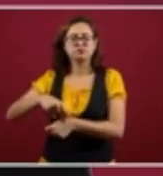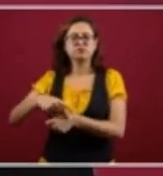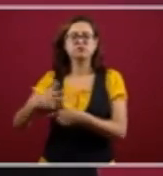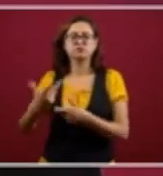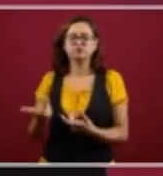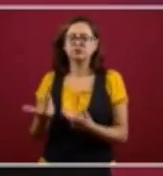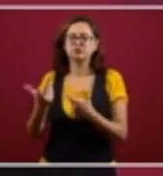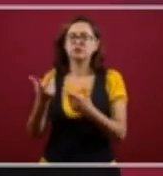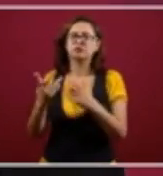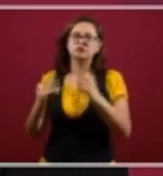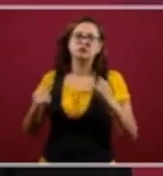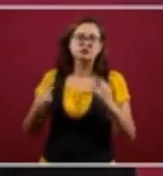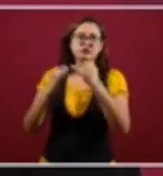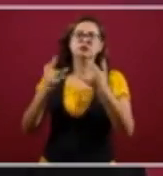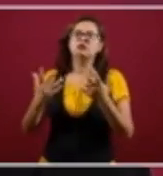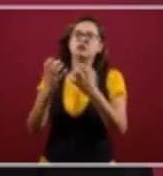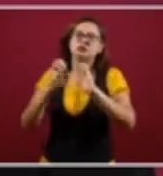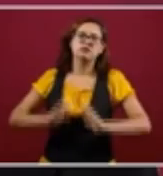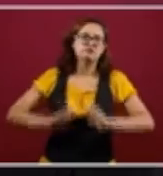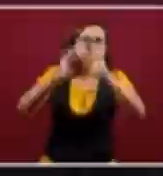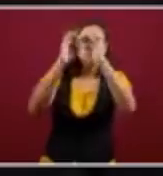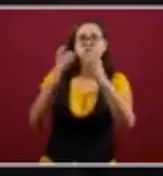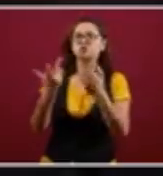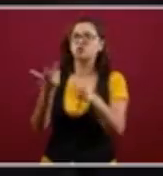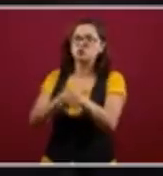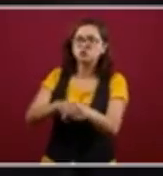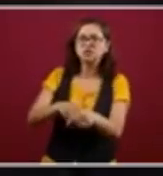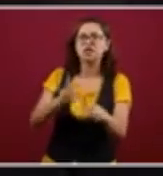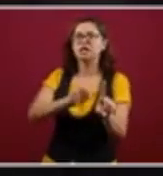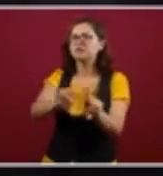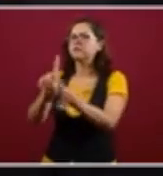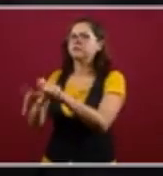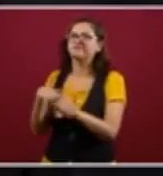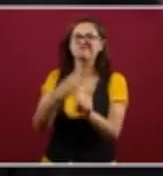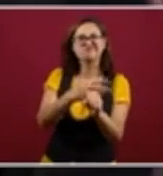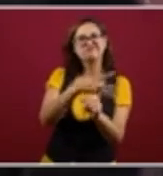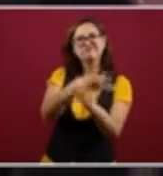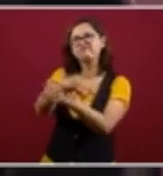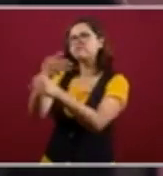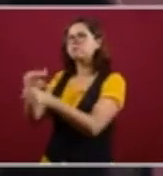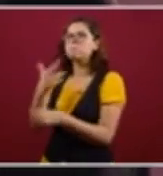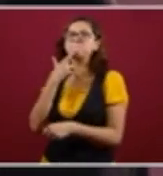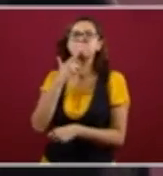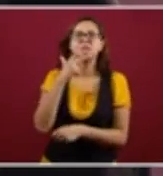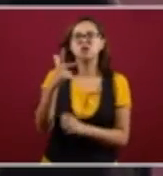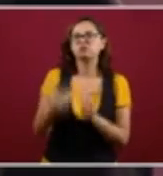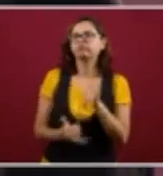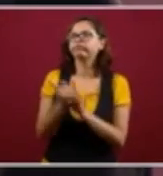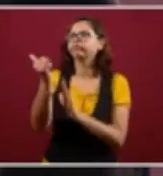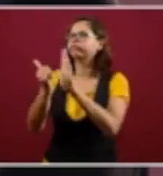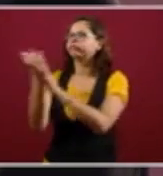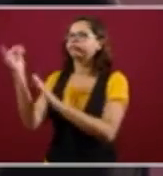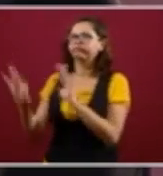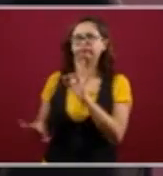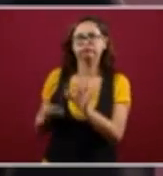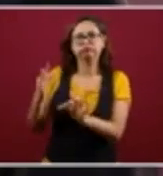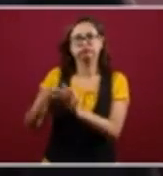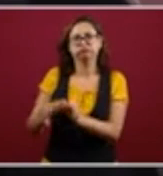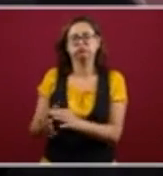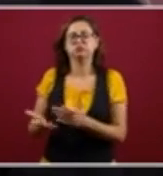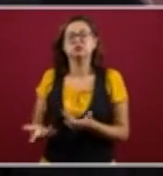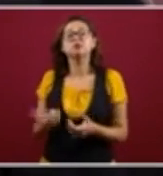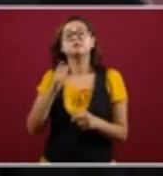las instalaciones de salud que están en el abandono y para ir